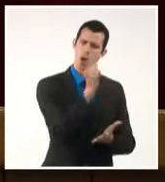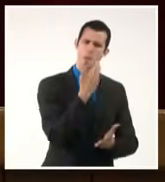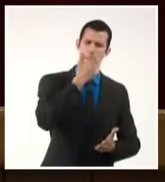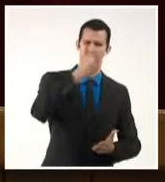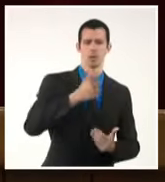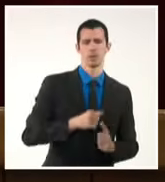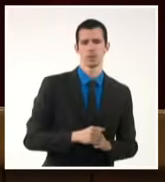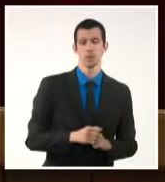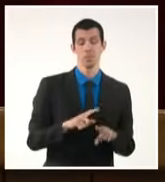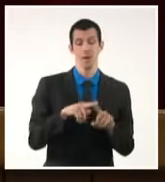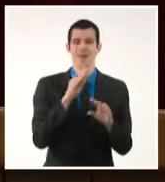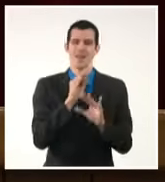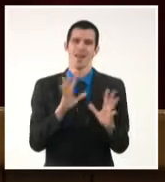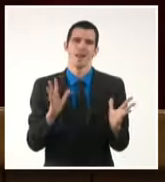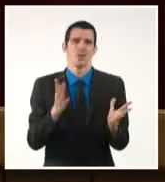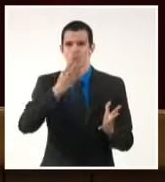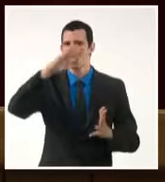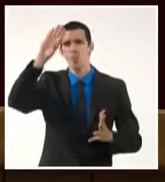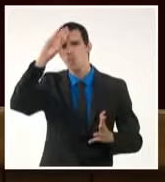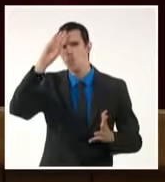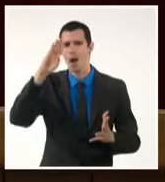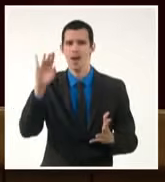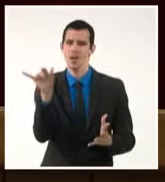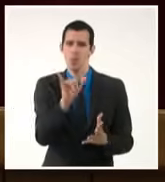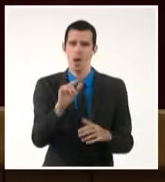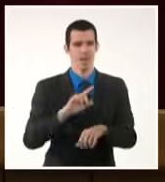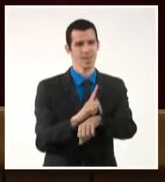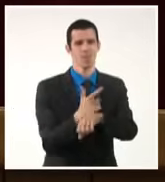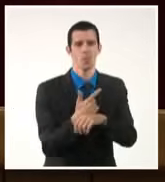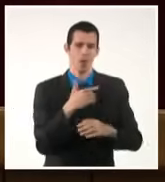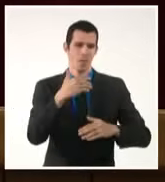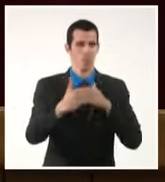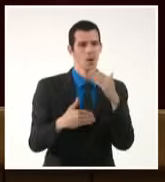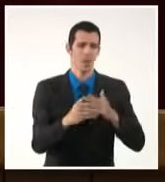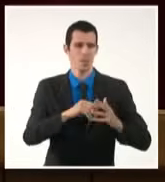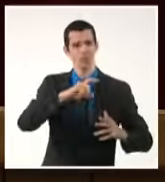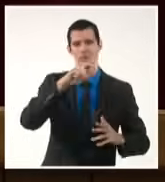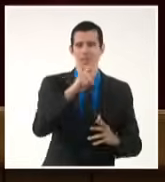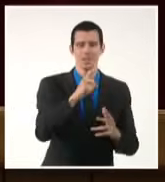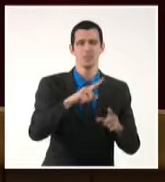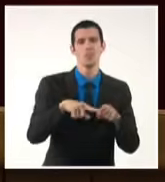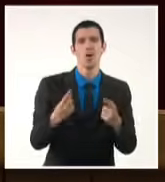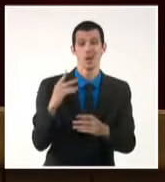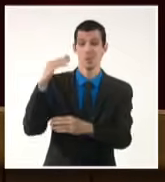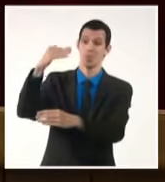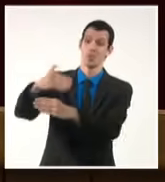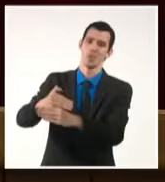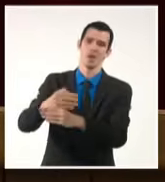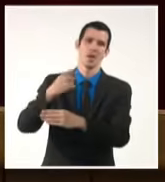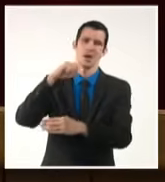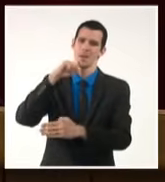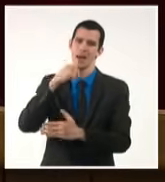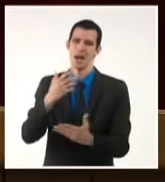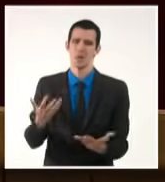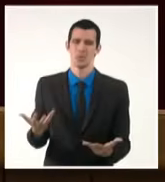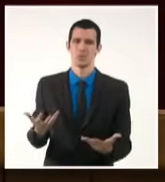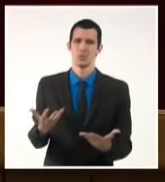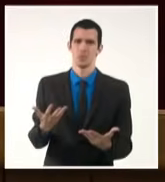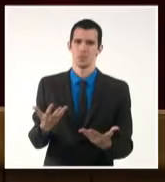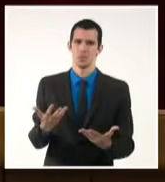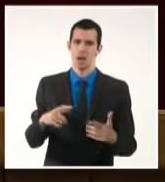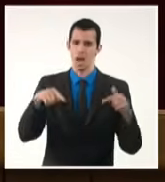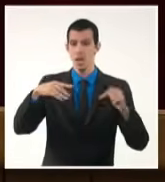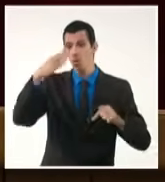con bloqueos recrudecidos, en una economía planificada y en una democracia con participación del pueblo,